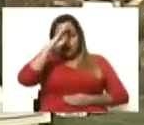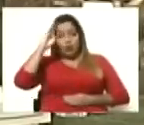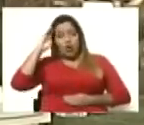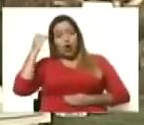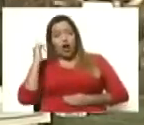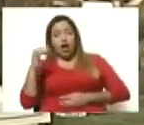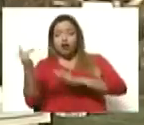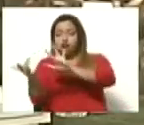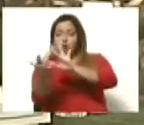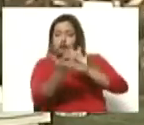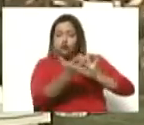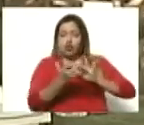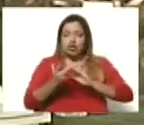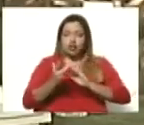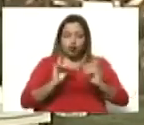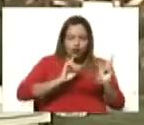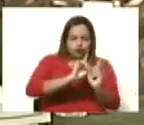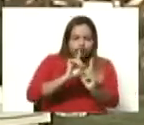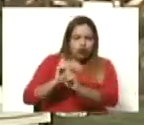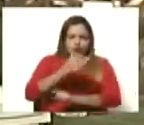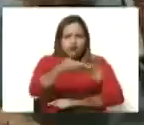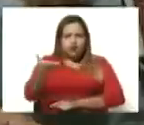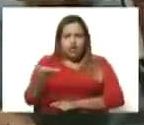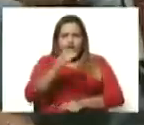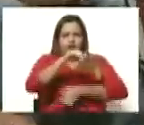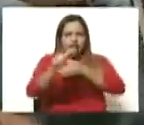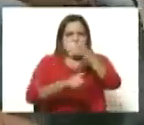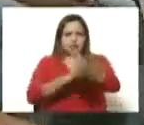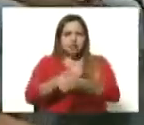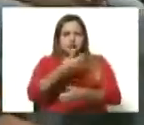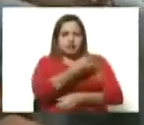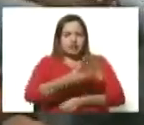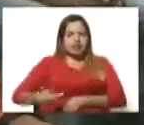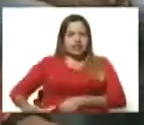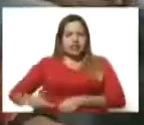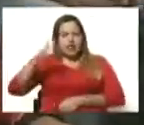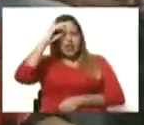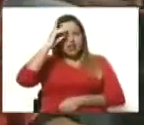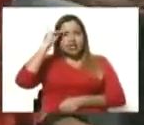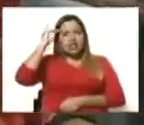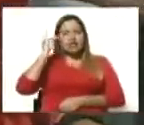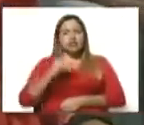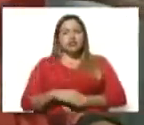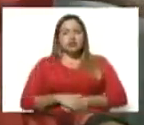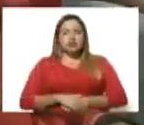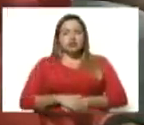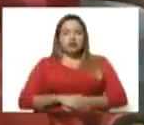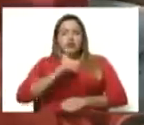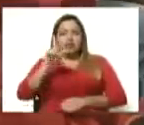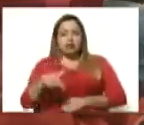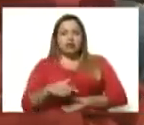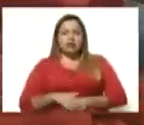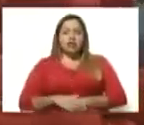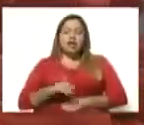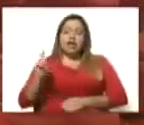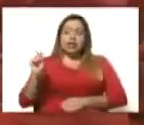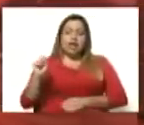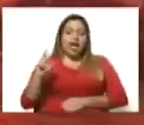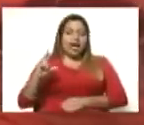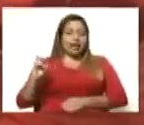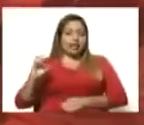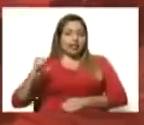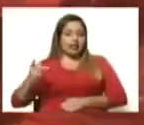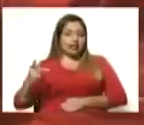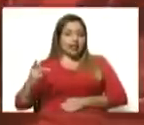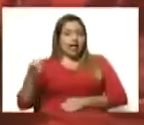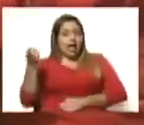en contacto cercano con ustedes, la vicepresidenta Delcy Rodríguez, compañero Tarek El Aissami, ayer tuvo reunión con